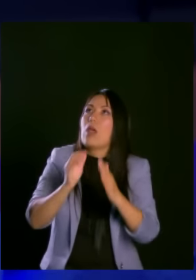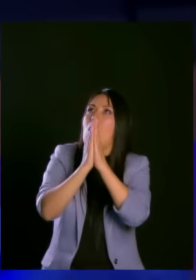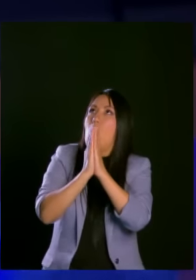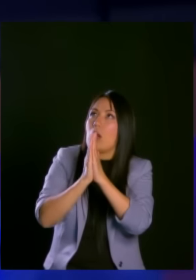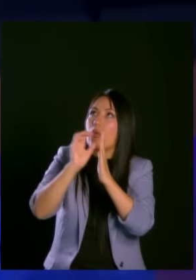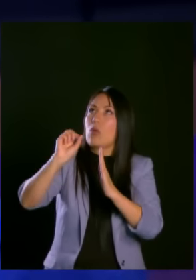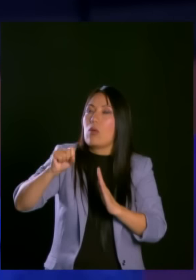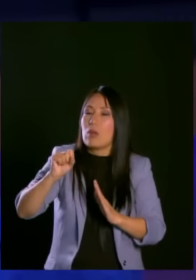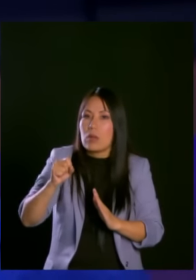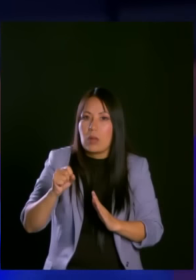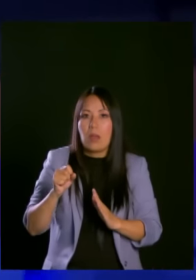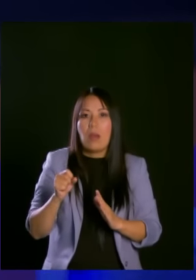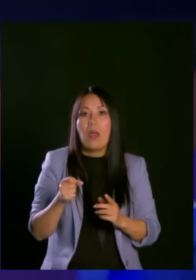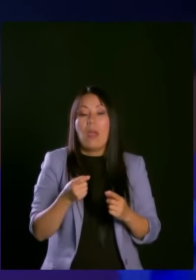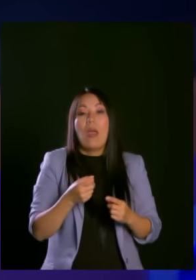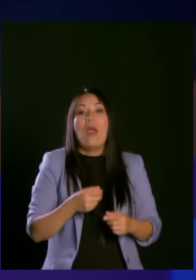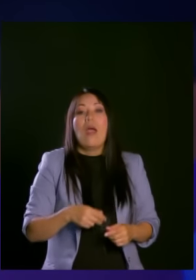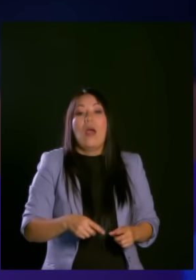Cero.